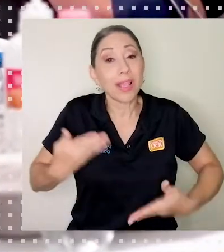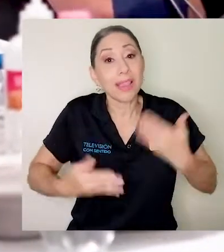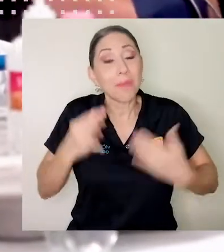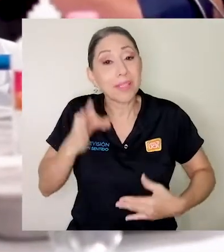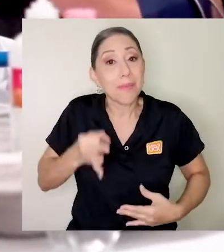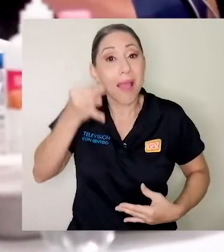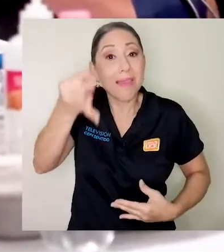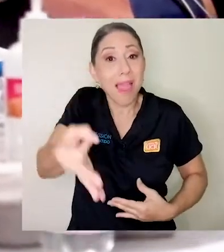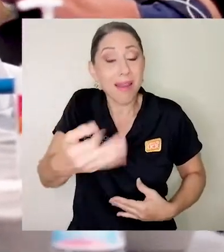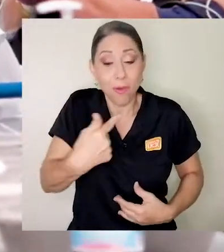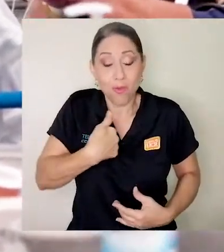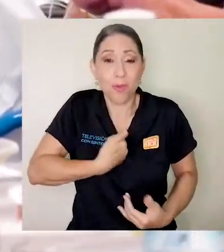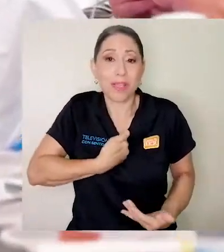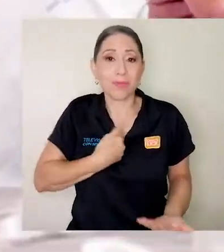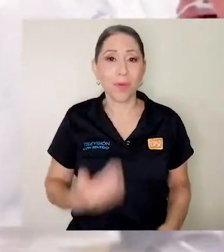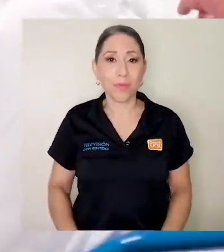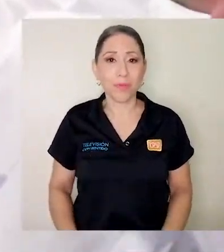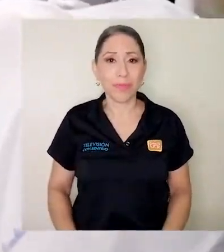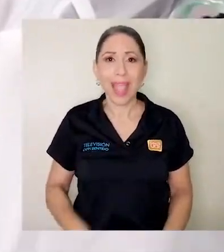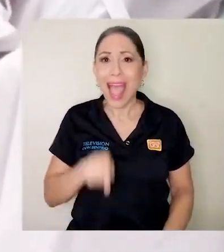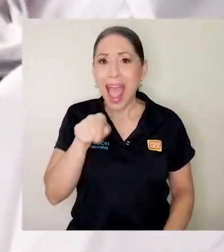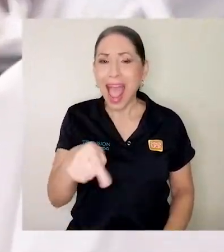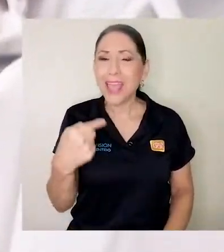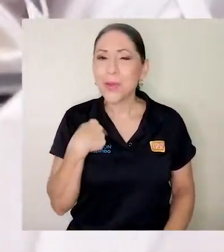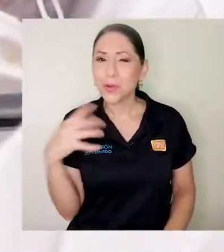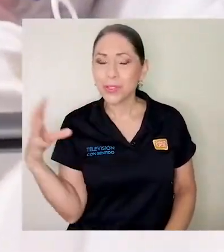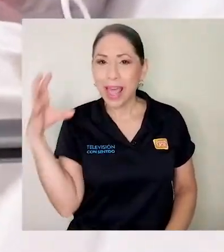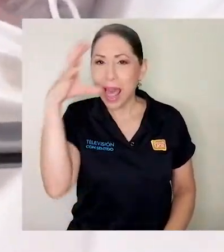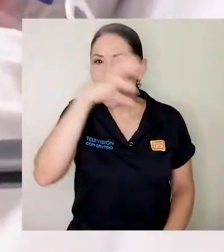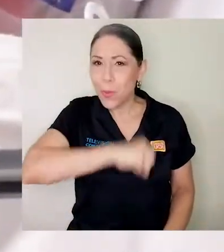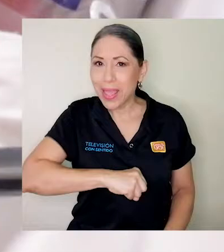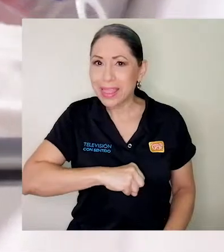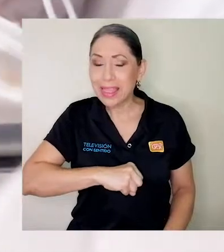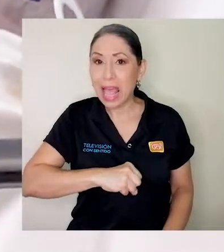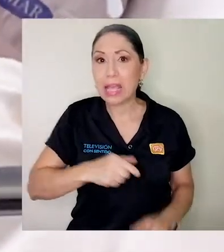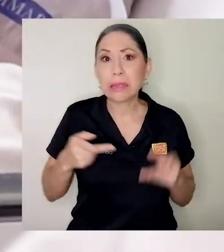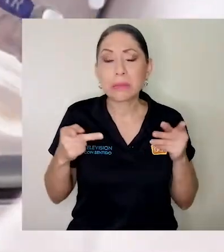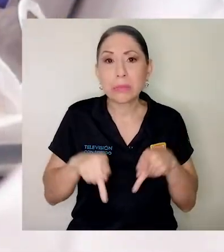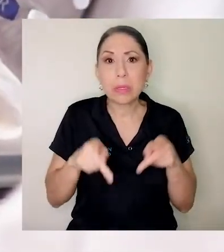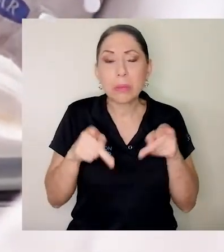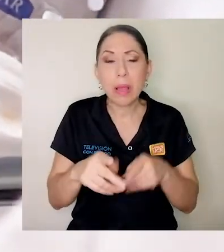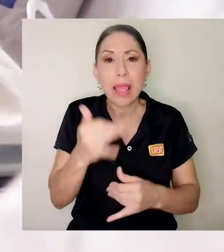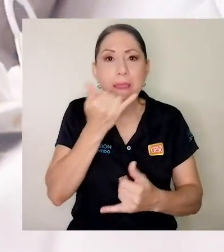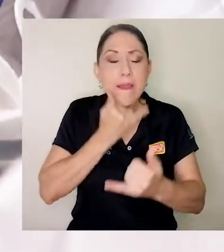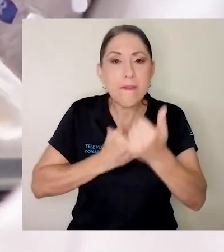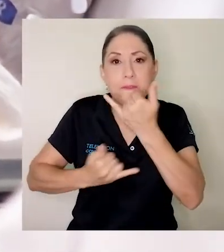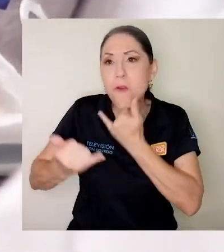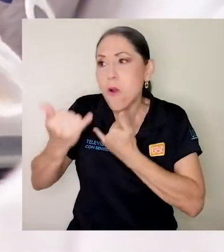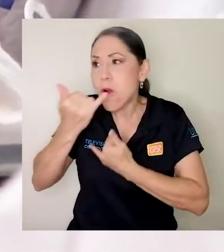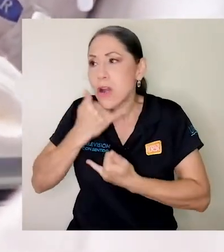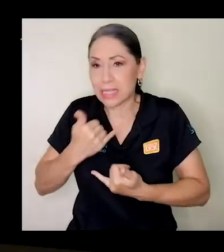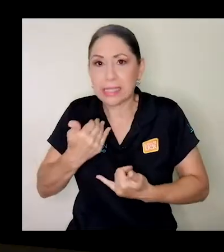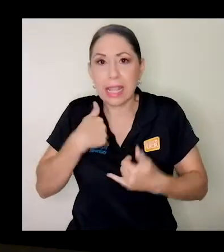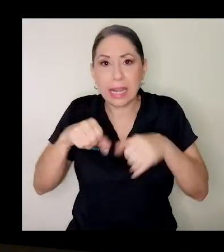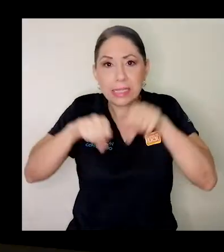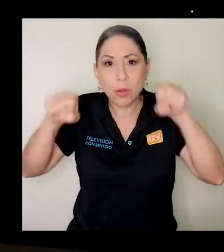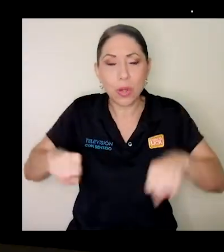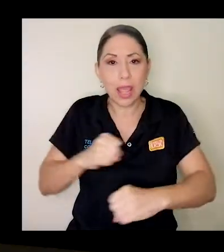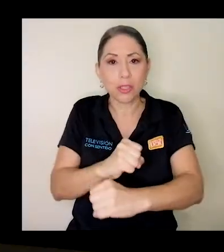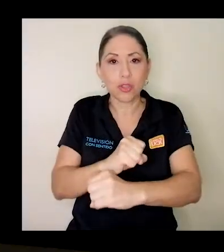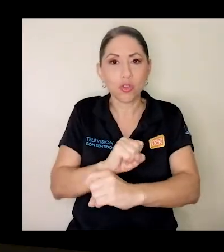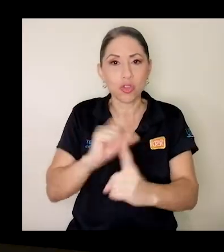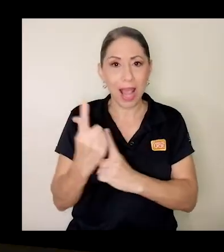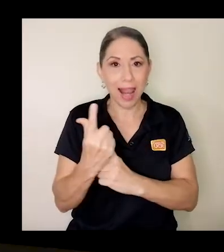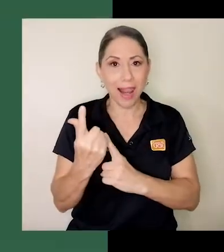que mañana puede ser uno mismo también. Bueno, ahí se da uno cuenta de que más allá de los errores que pueda tener nuestra seguridad